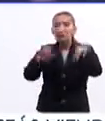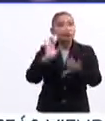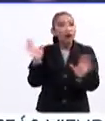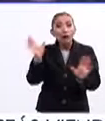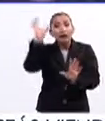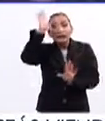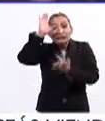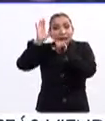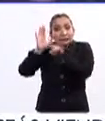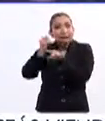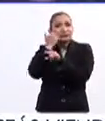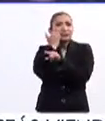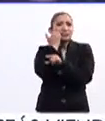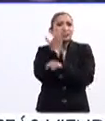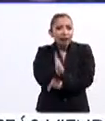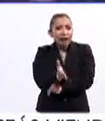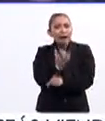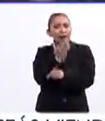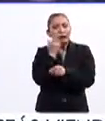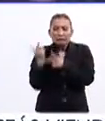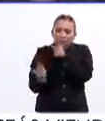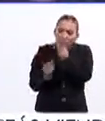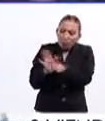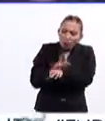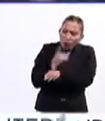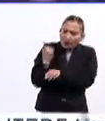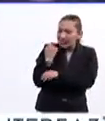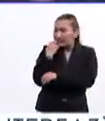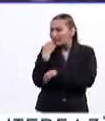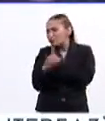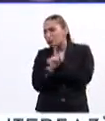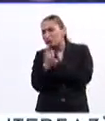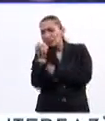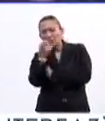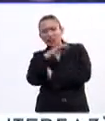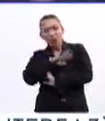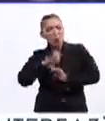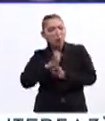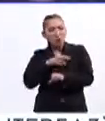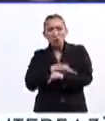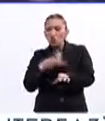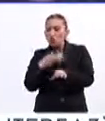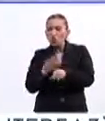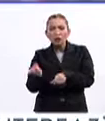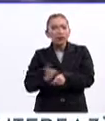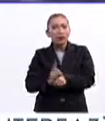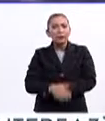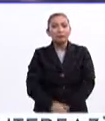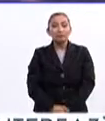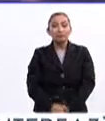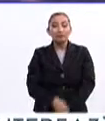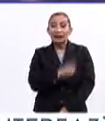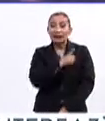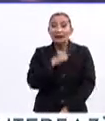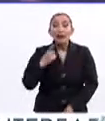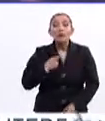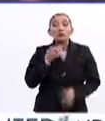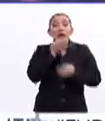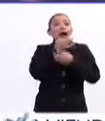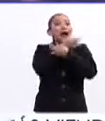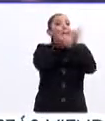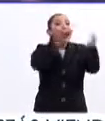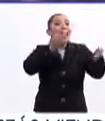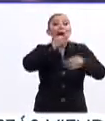sino que la ciencia busca respuestas a problemas de todos los días. Tenemos que hacer